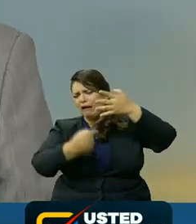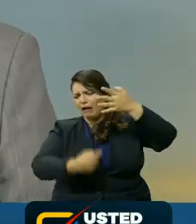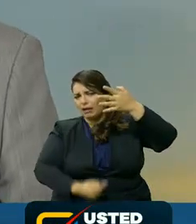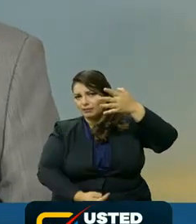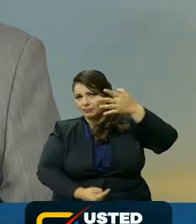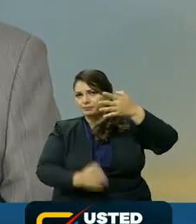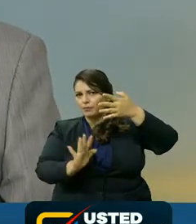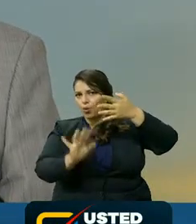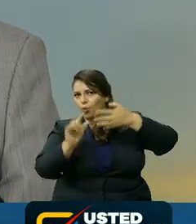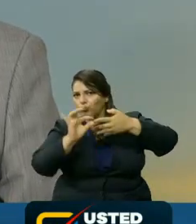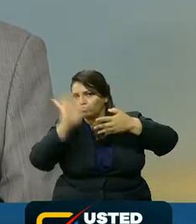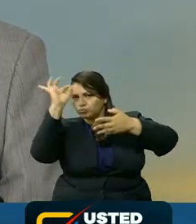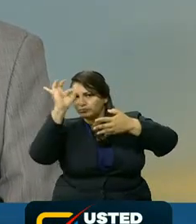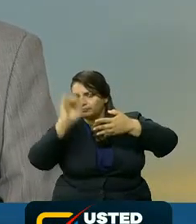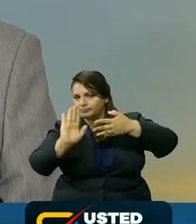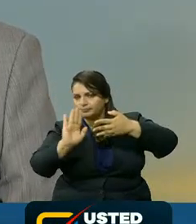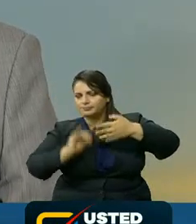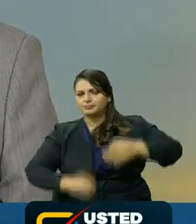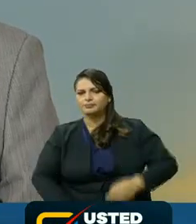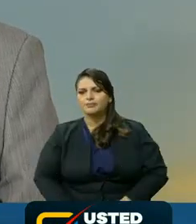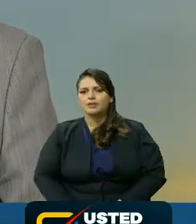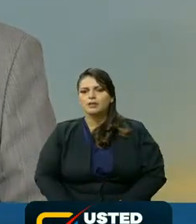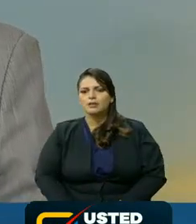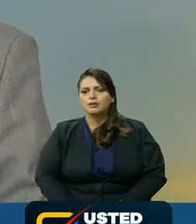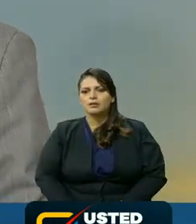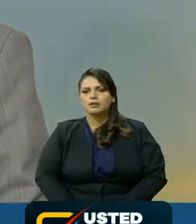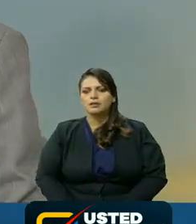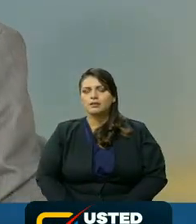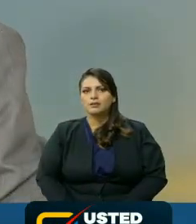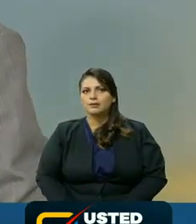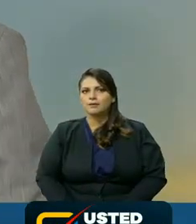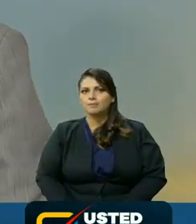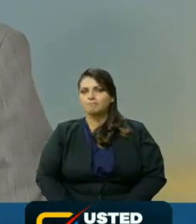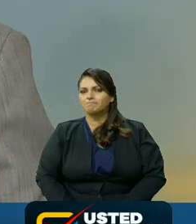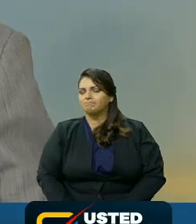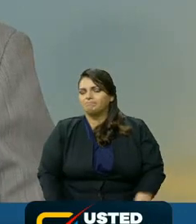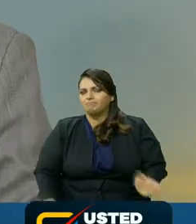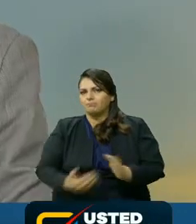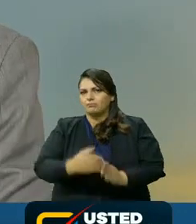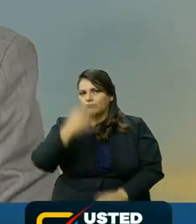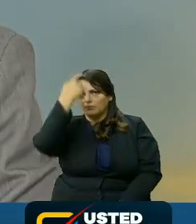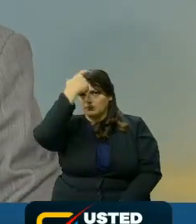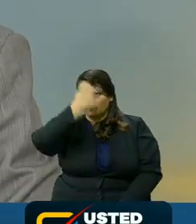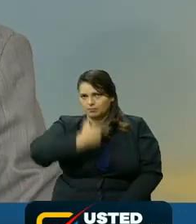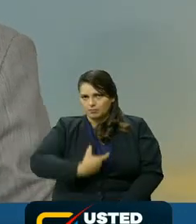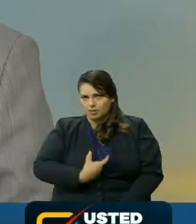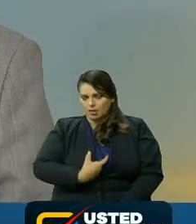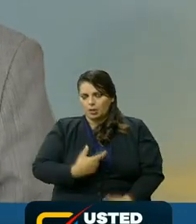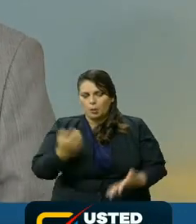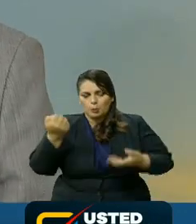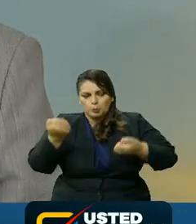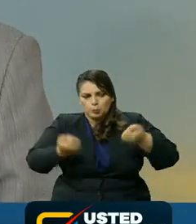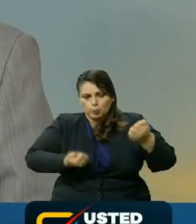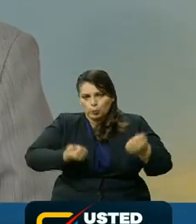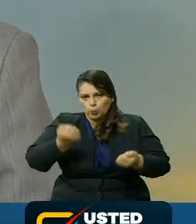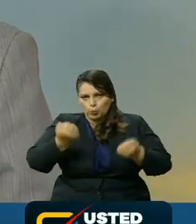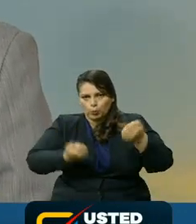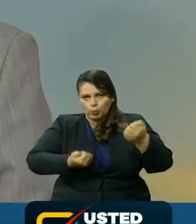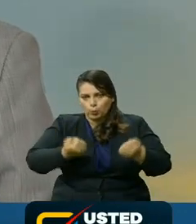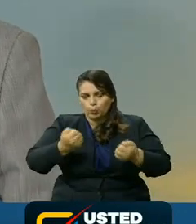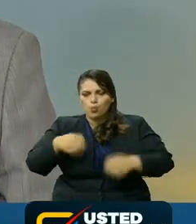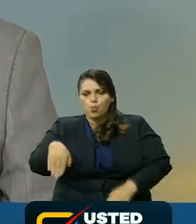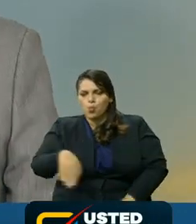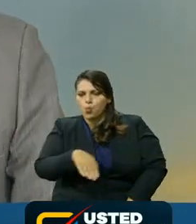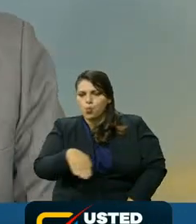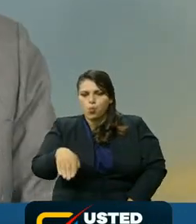instante. Se está estableciendo que el conductor de un vehículo particular o privado, chofer, lo que sea, que atropella